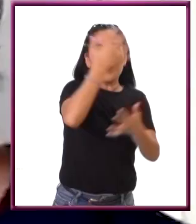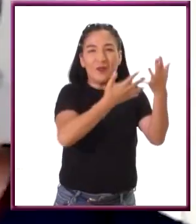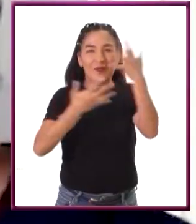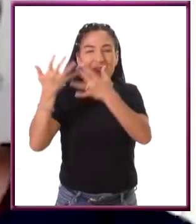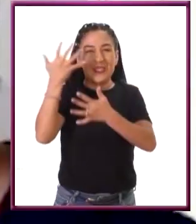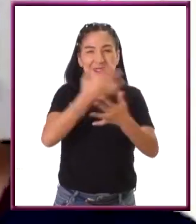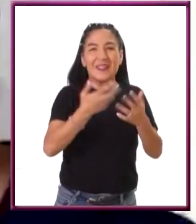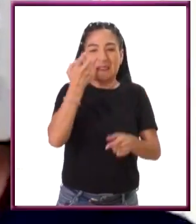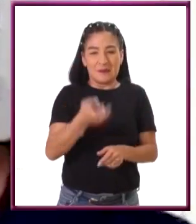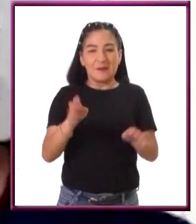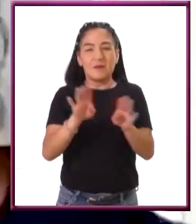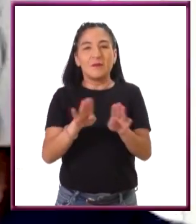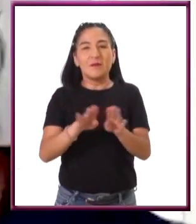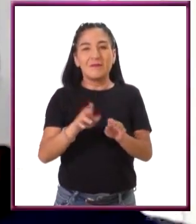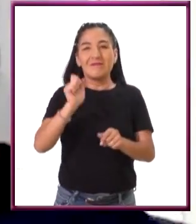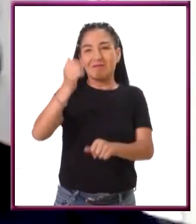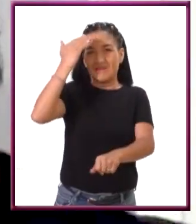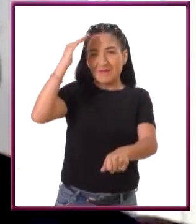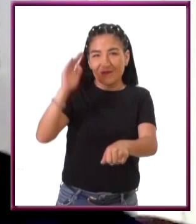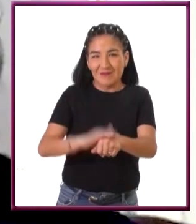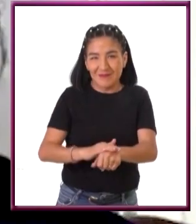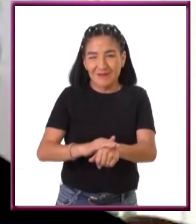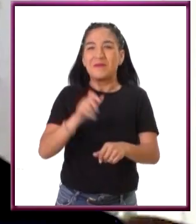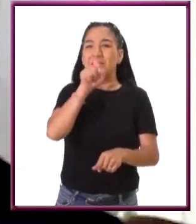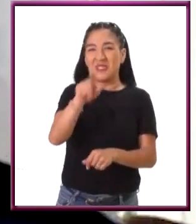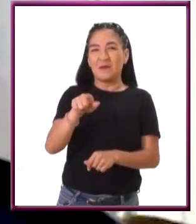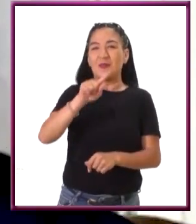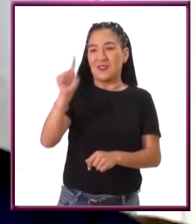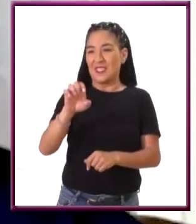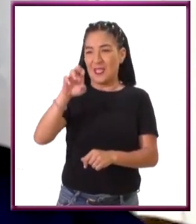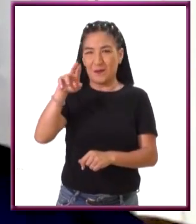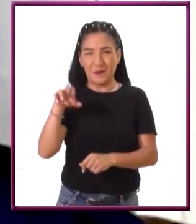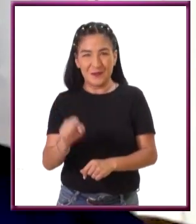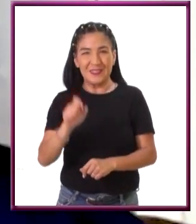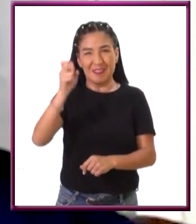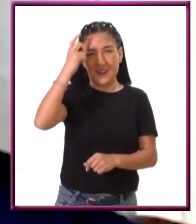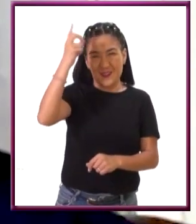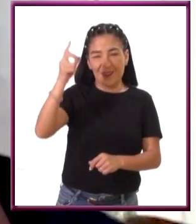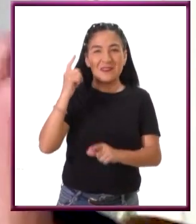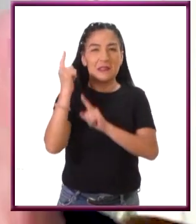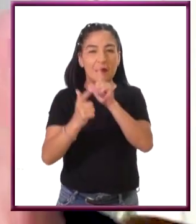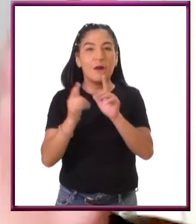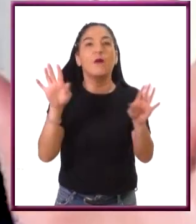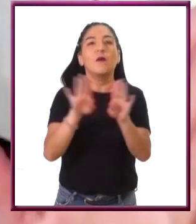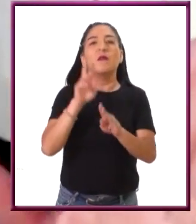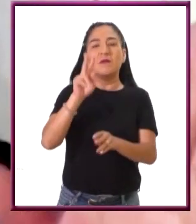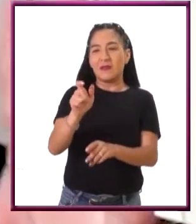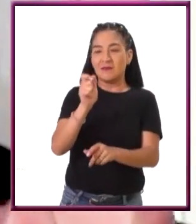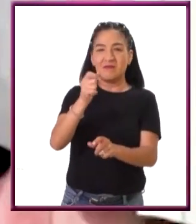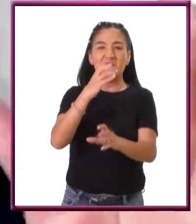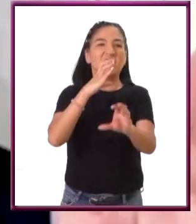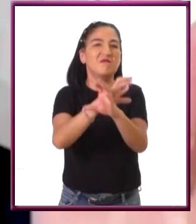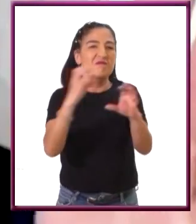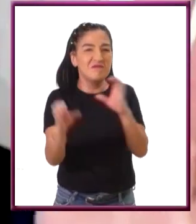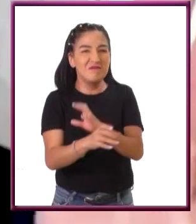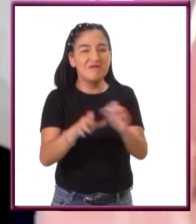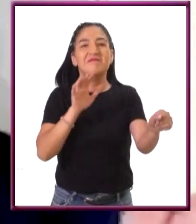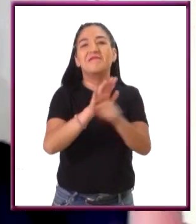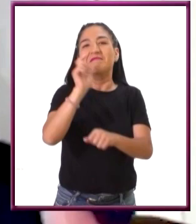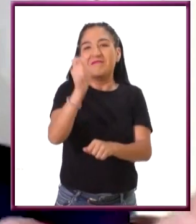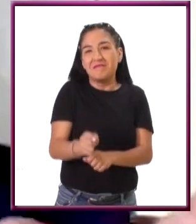desde estas musas que tienen que ver con la memoria y con Zeus, y ya como tal un objeto, ¿no? O